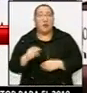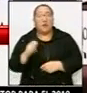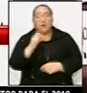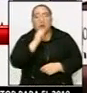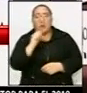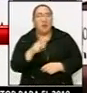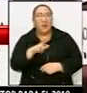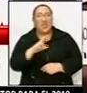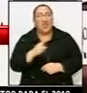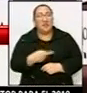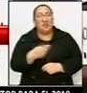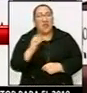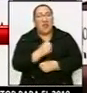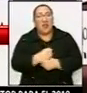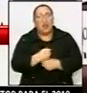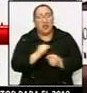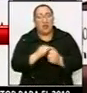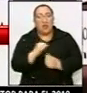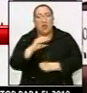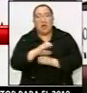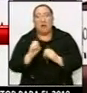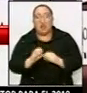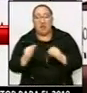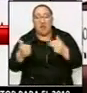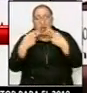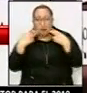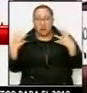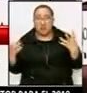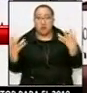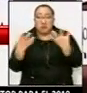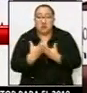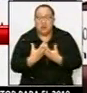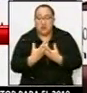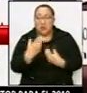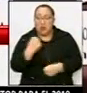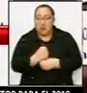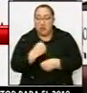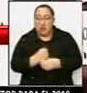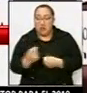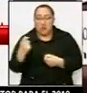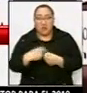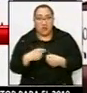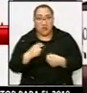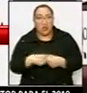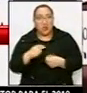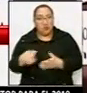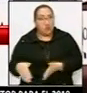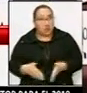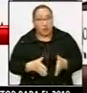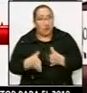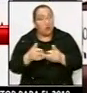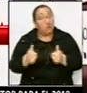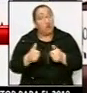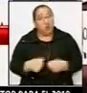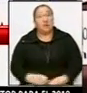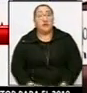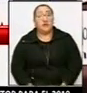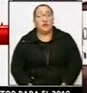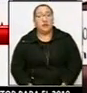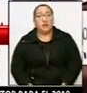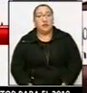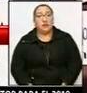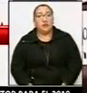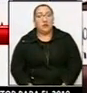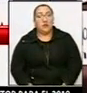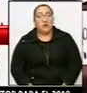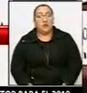cafetaleros que tanto de la región Cajamarca, Amazonas, están participando, y es un camino formidable. Me